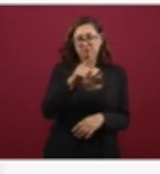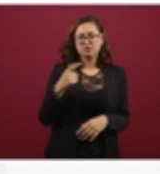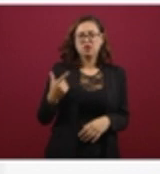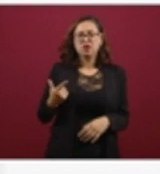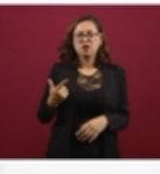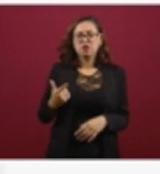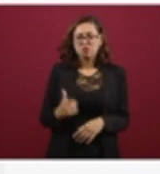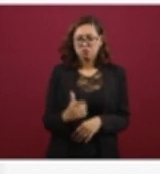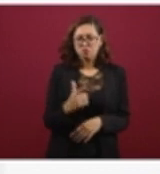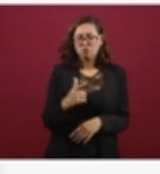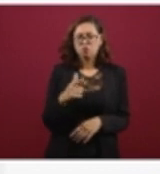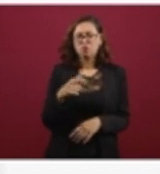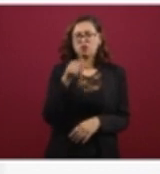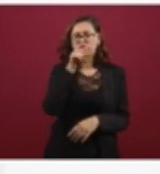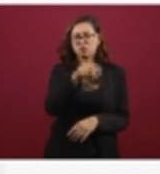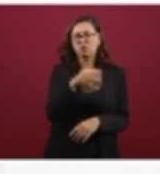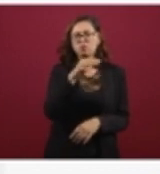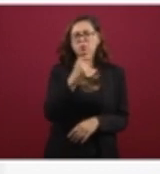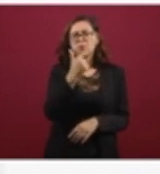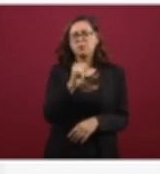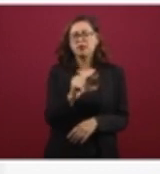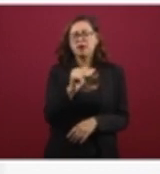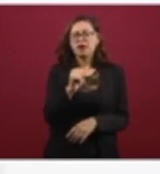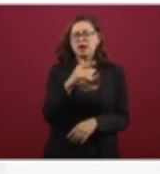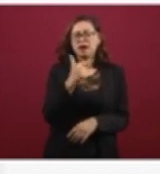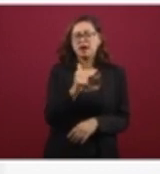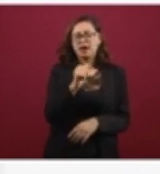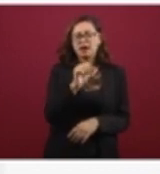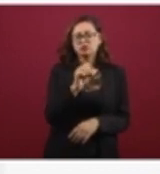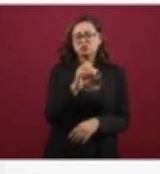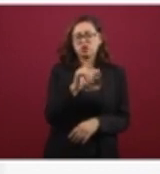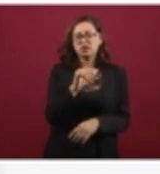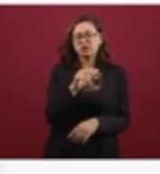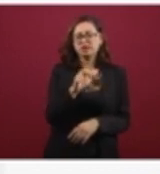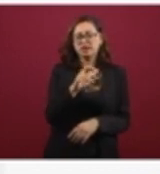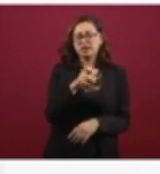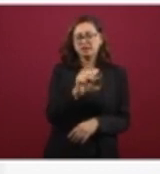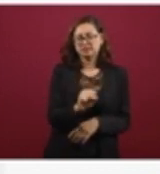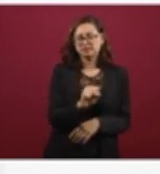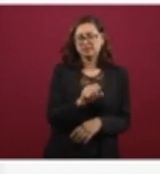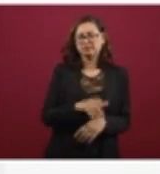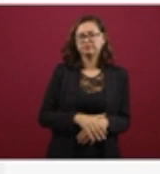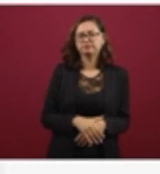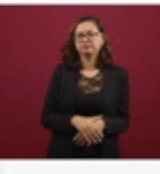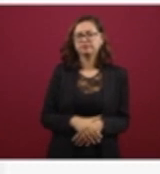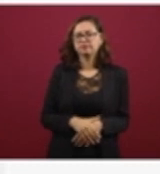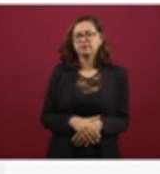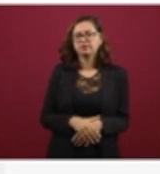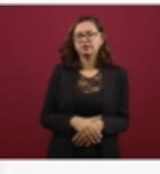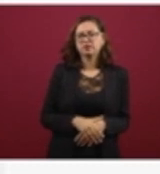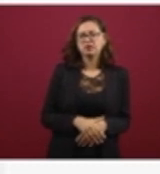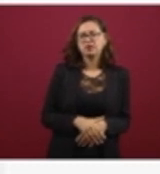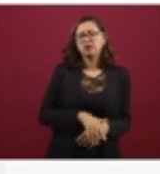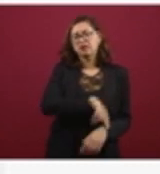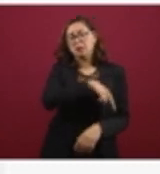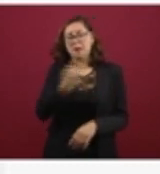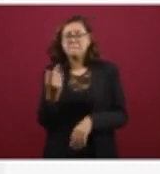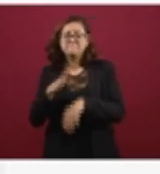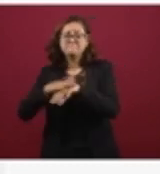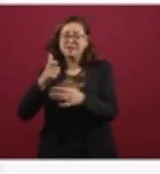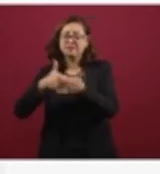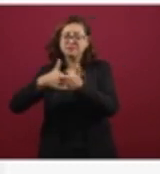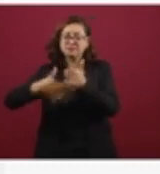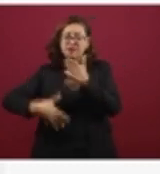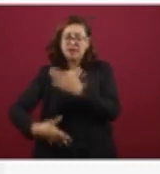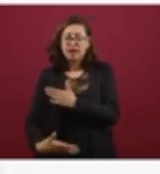Guanajuato, Mega Gasolineras. Lo que tienen Mega pues es el margen. Superservicio Agua Dulce, con un